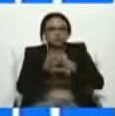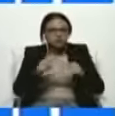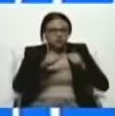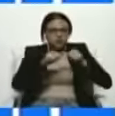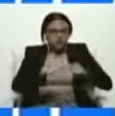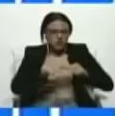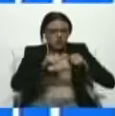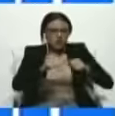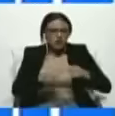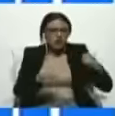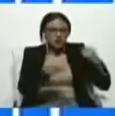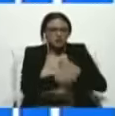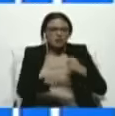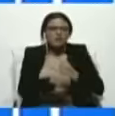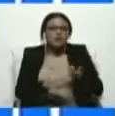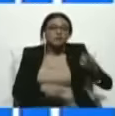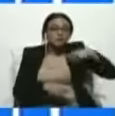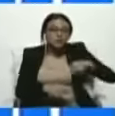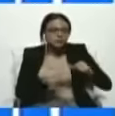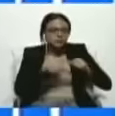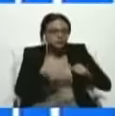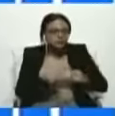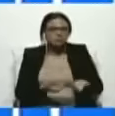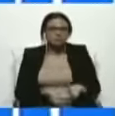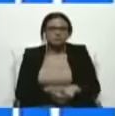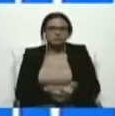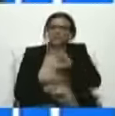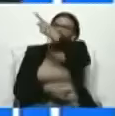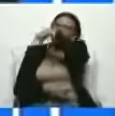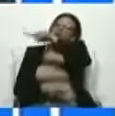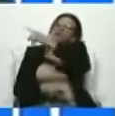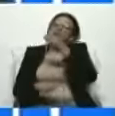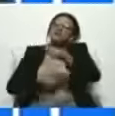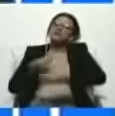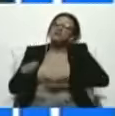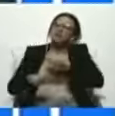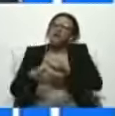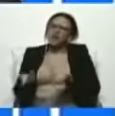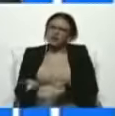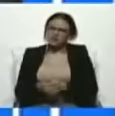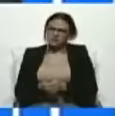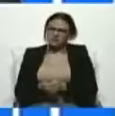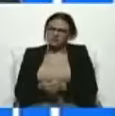¿Dónde estaban ellos cuando Maduro relanza